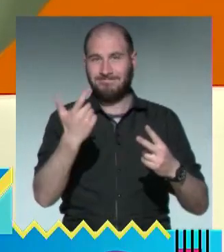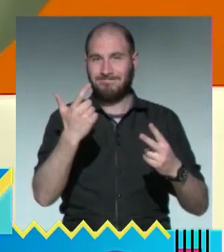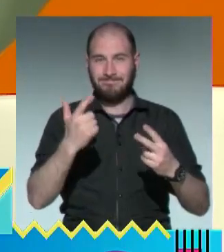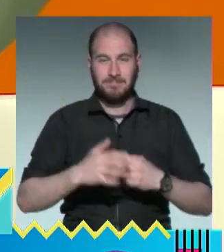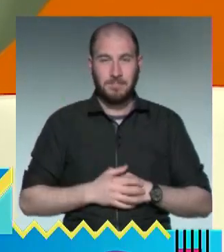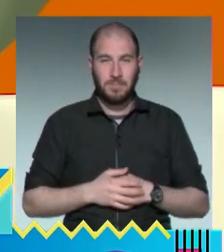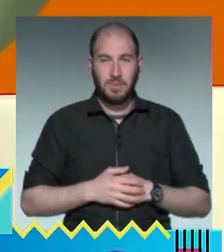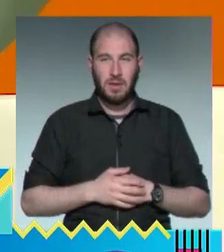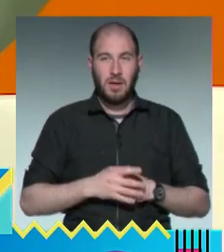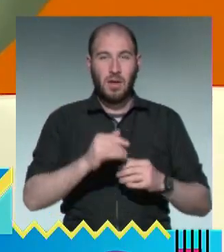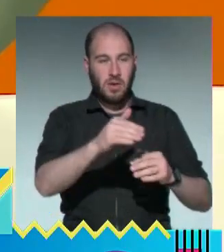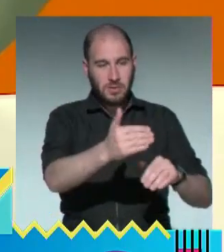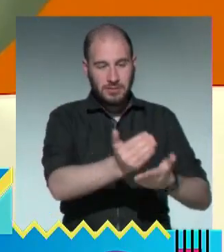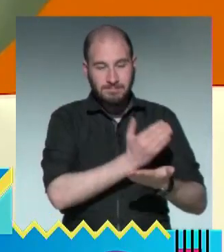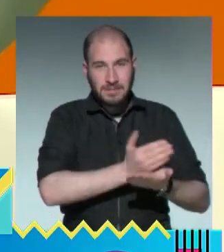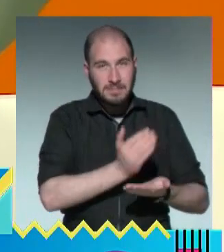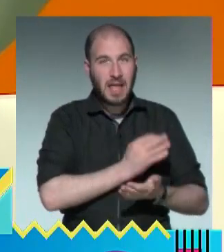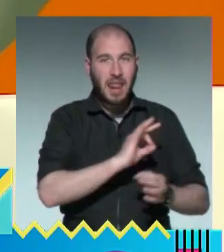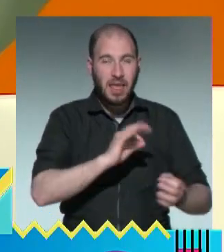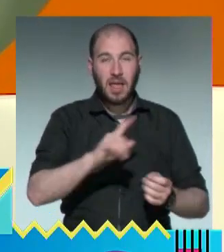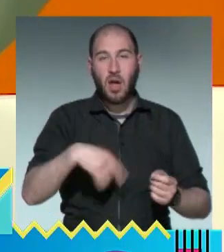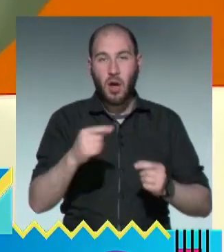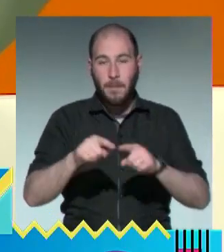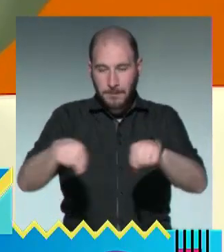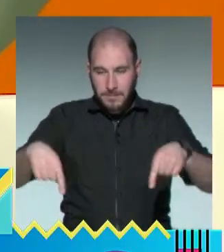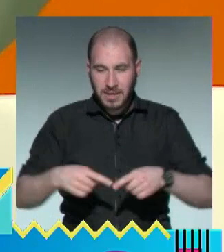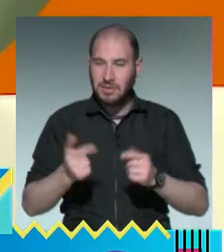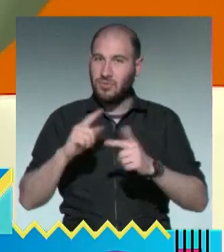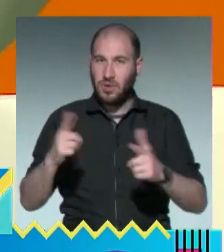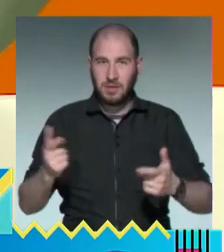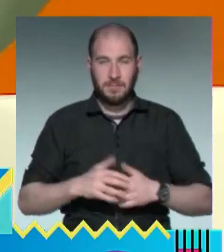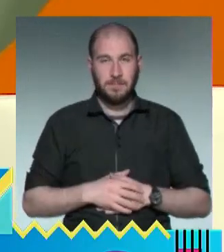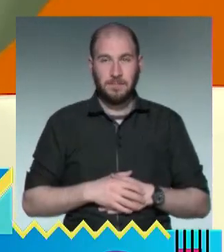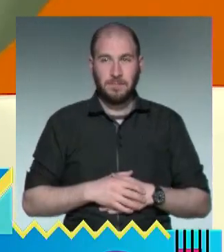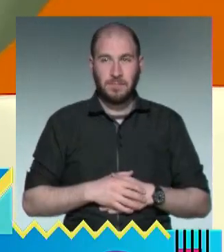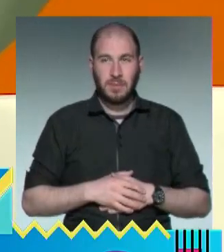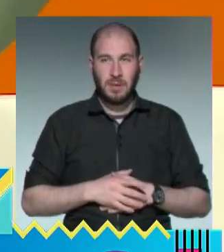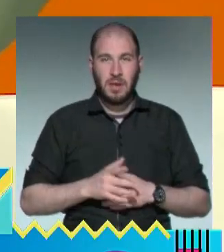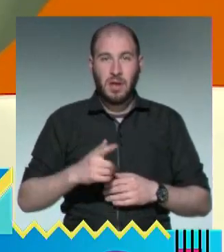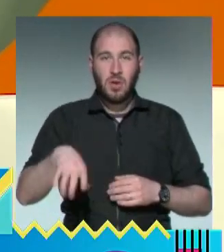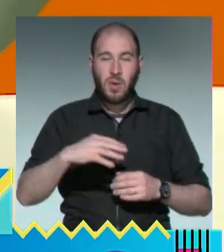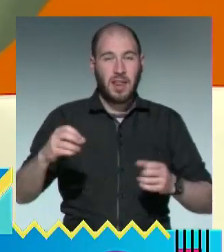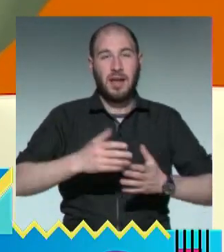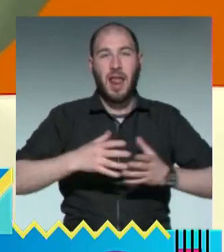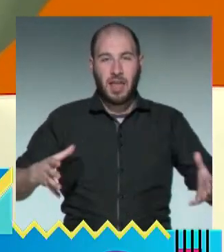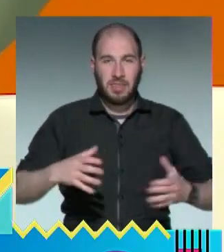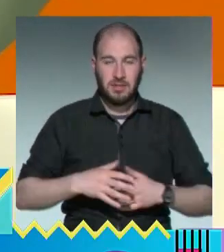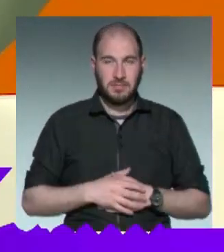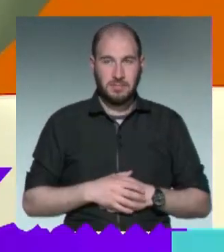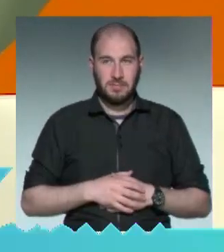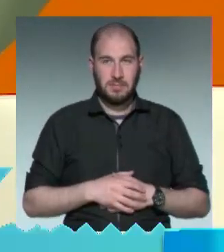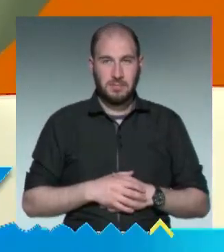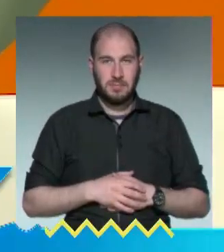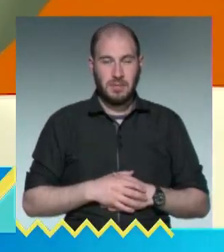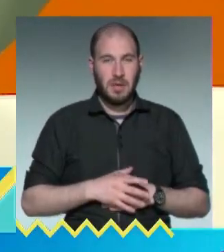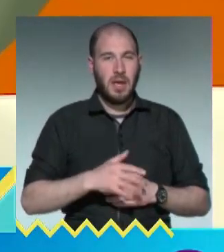ni se limpia como corresponde, ni se hacen las picadas en los terrenos por lo general. Sobre todo en los campos grandes, ¿no? Bien, y en